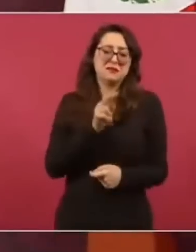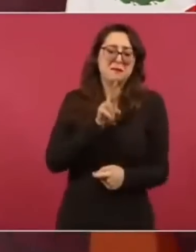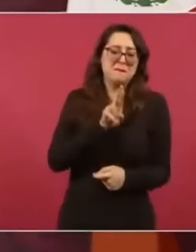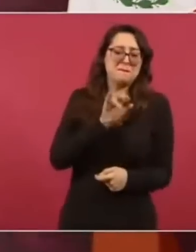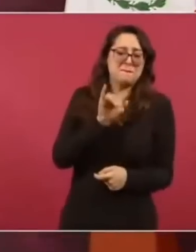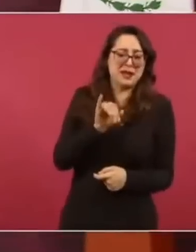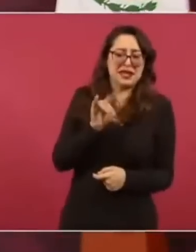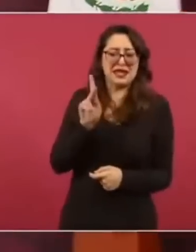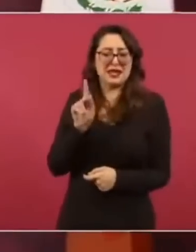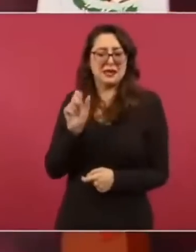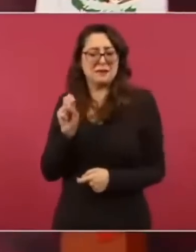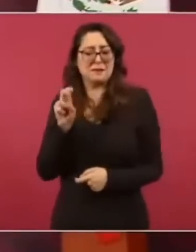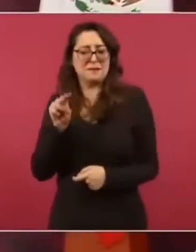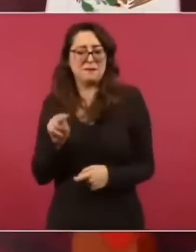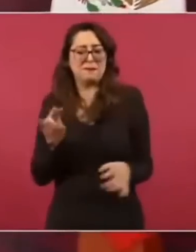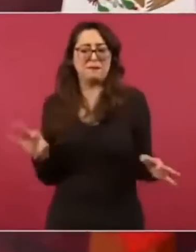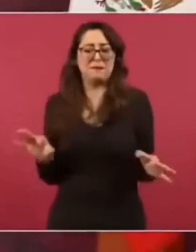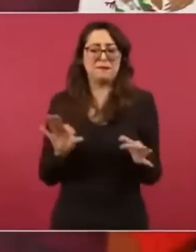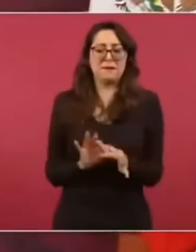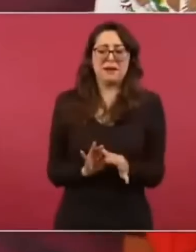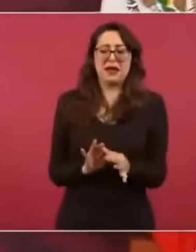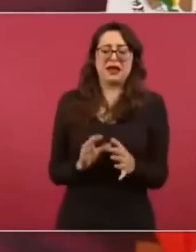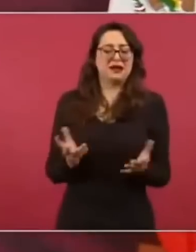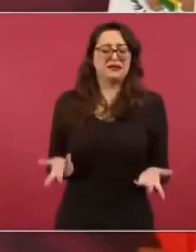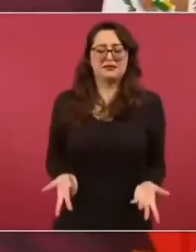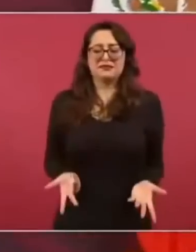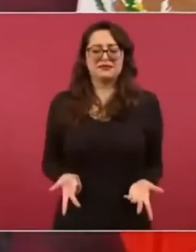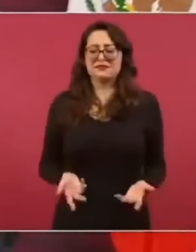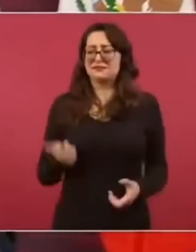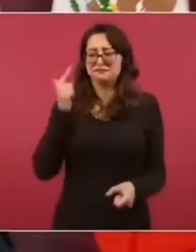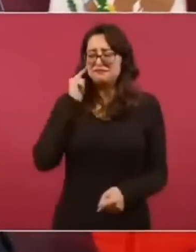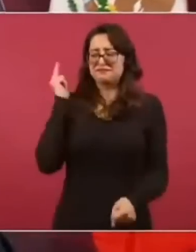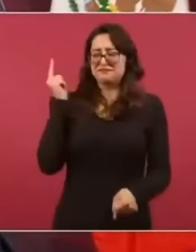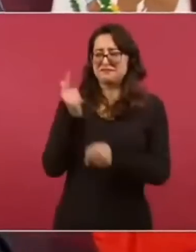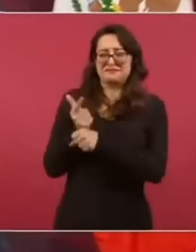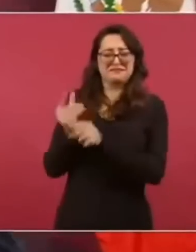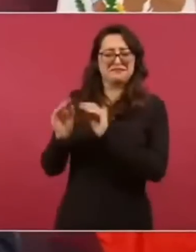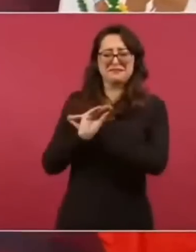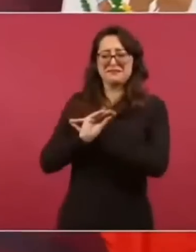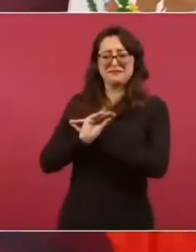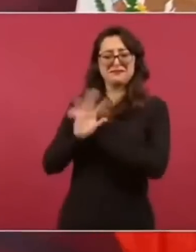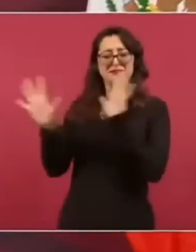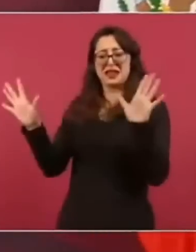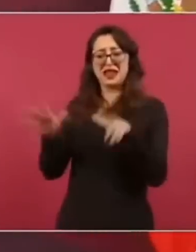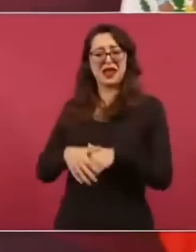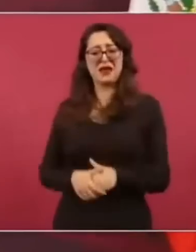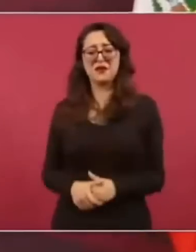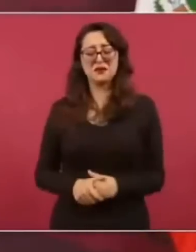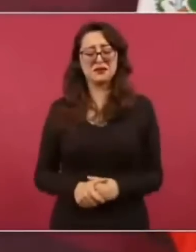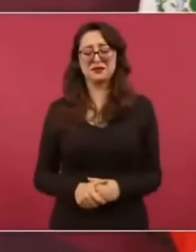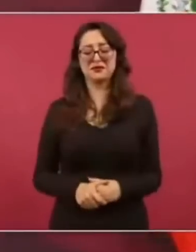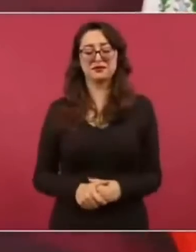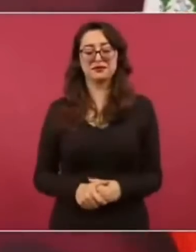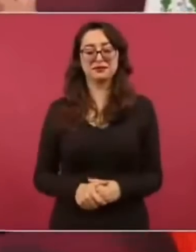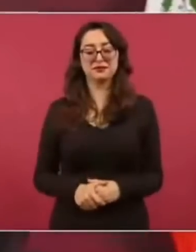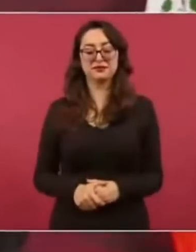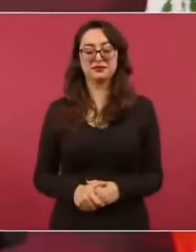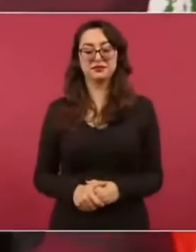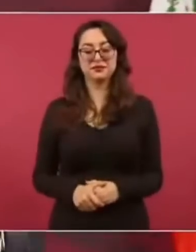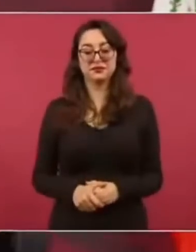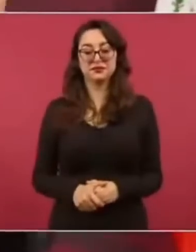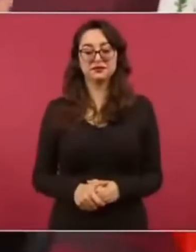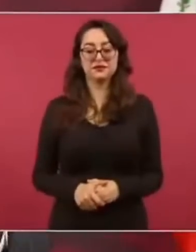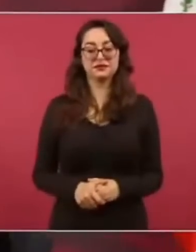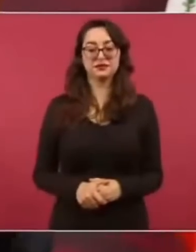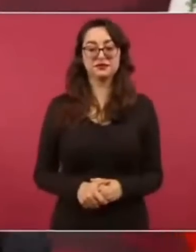Pero tampoco es un invento. cuando